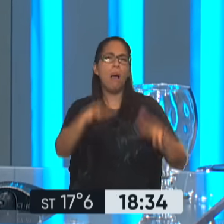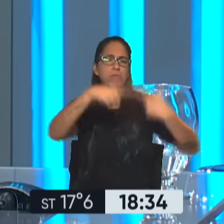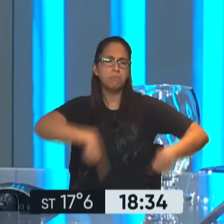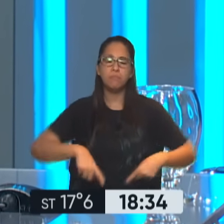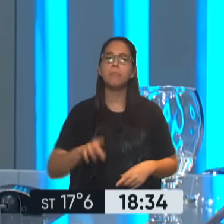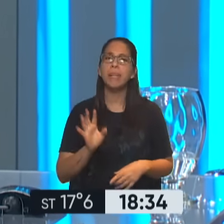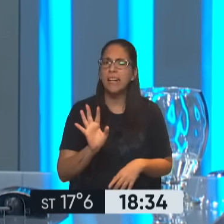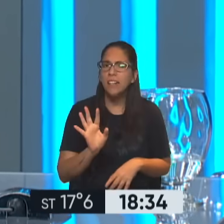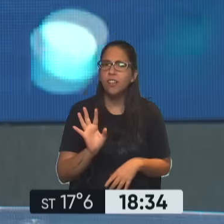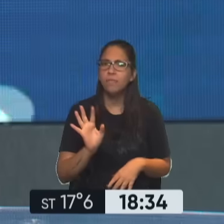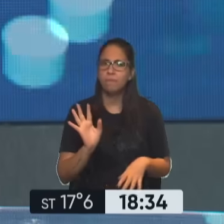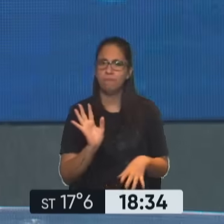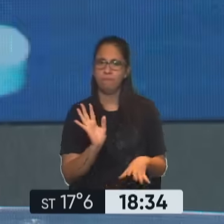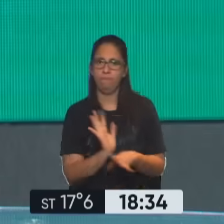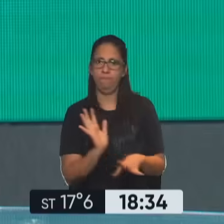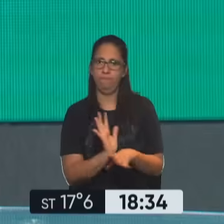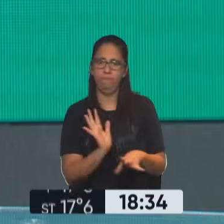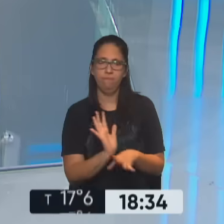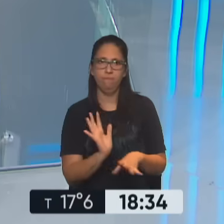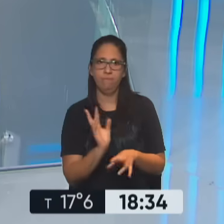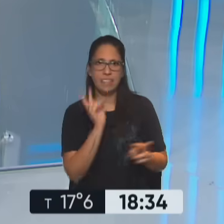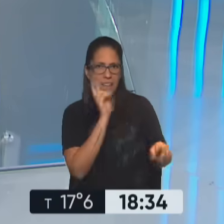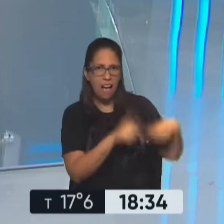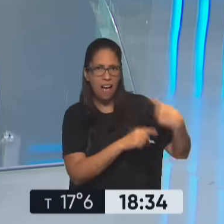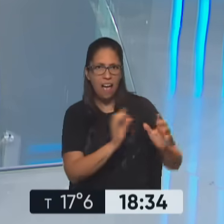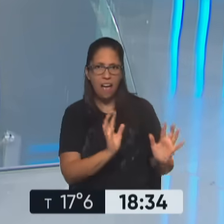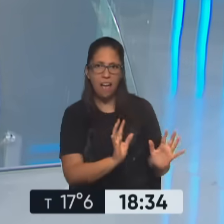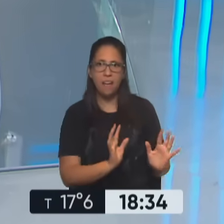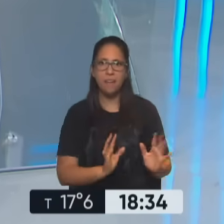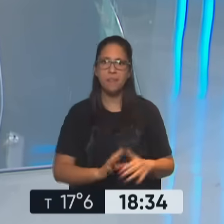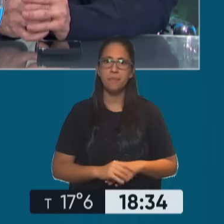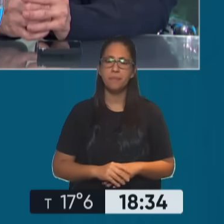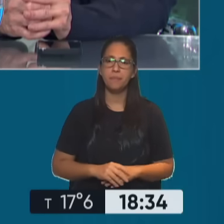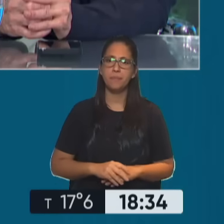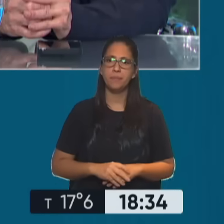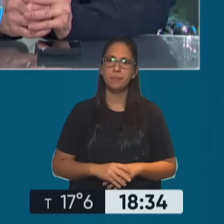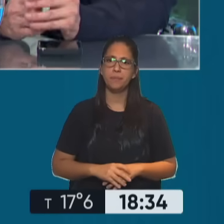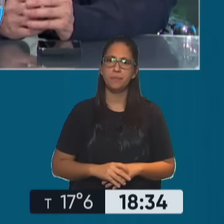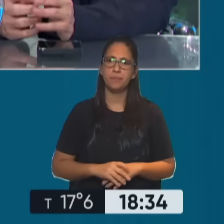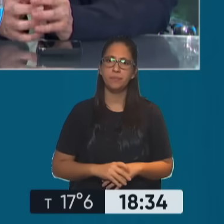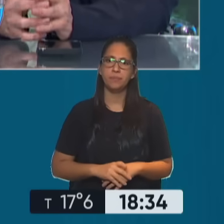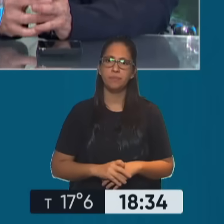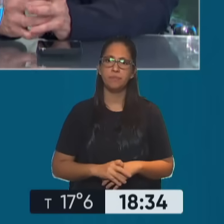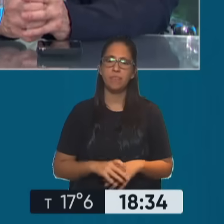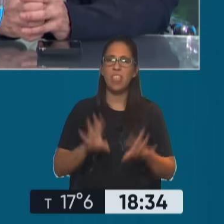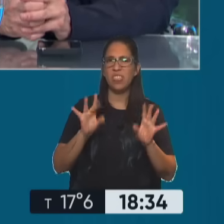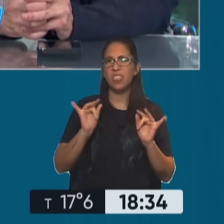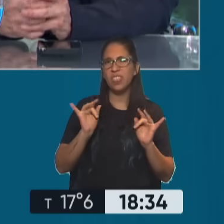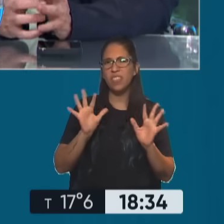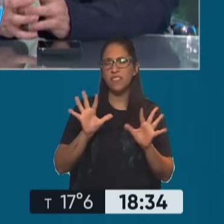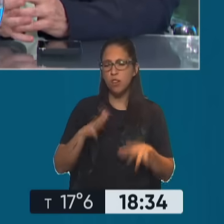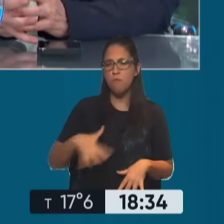partido, Y es un león la herbívoro. ¿qué es agrupación. eso? Bueno, a ver, es difícil constituir un